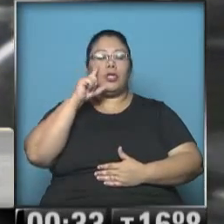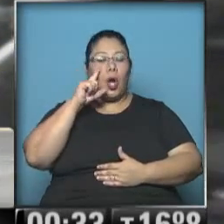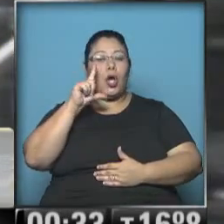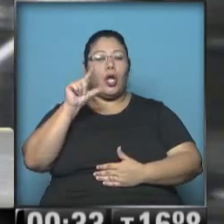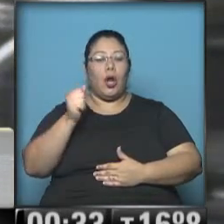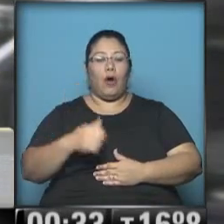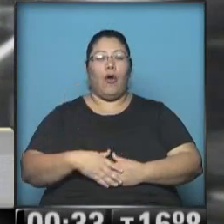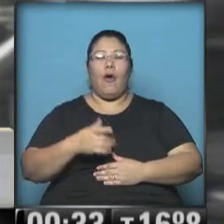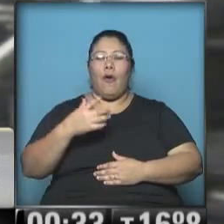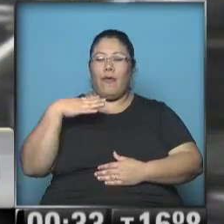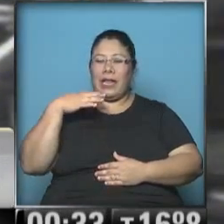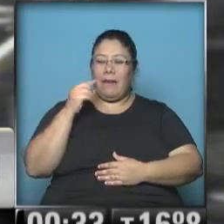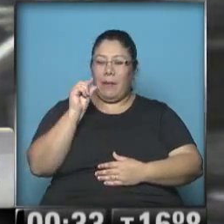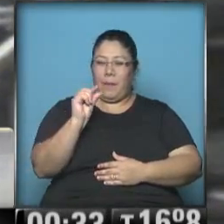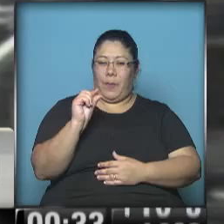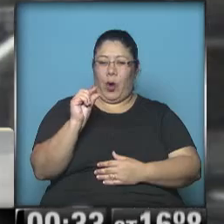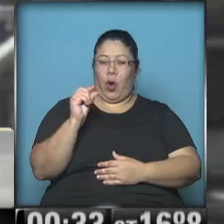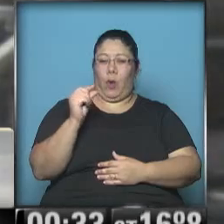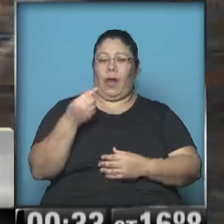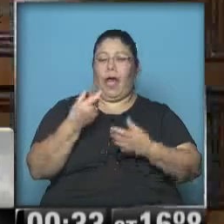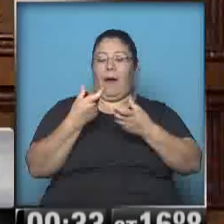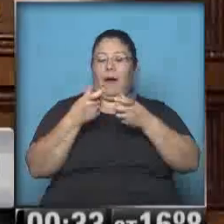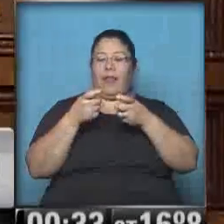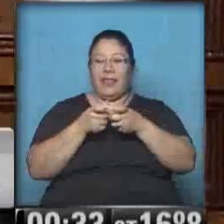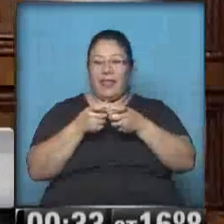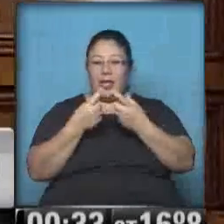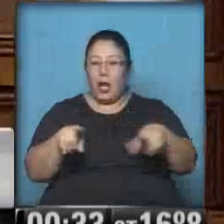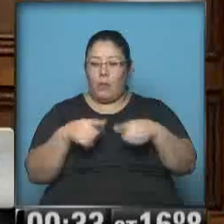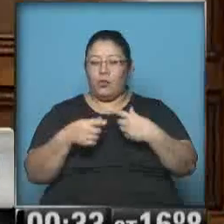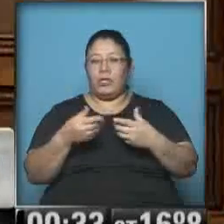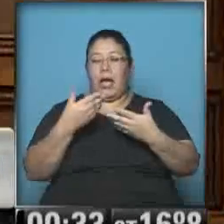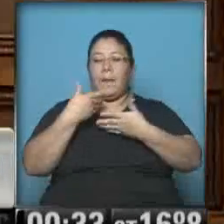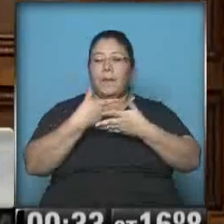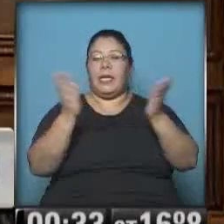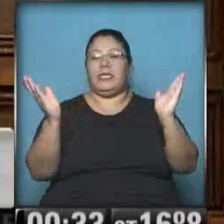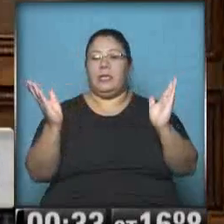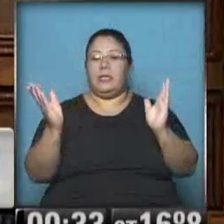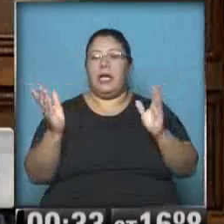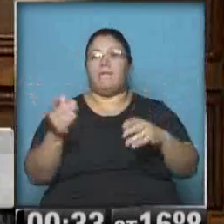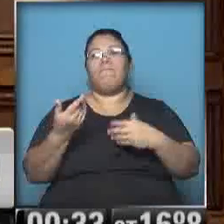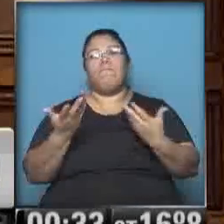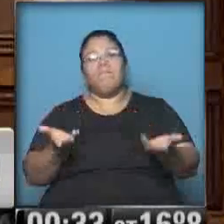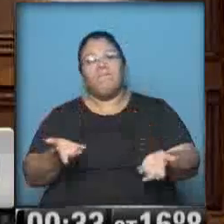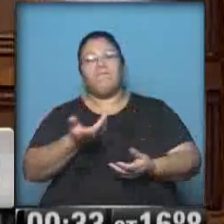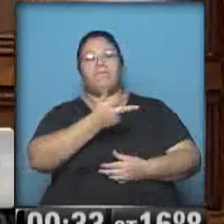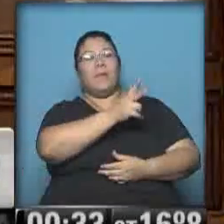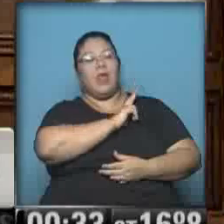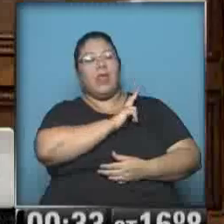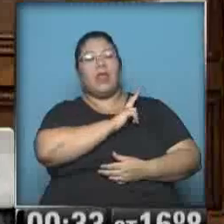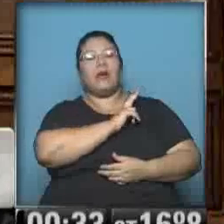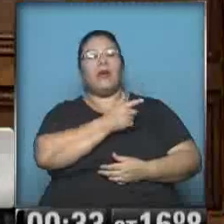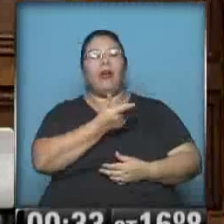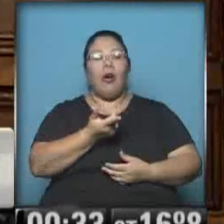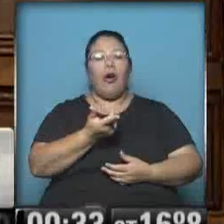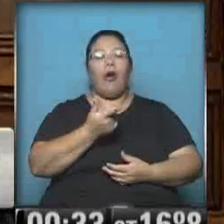días. Y uno está muy nervioso con eso, y me dice, bueno, pero cantor con Orquesta Típica, digo, este formato lo